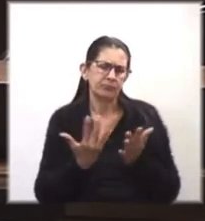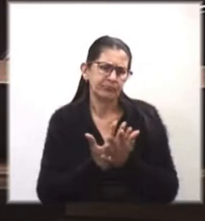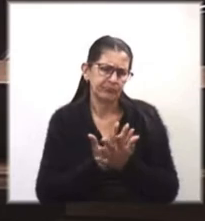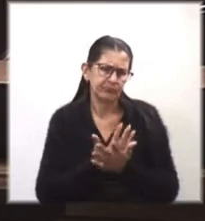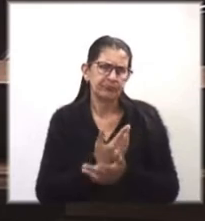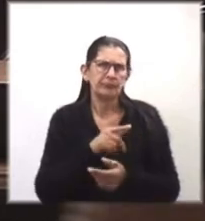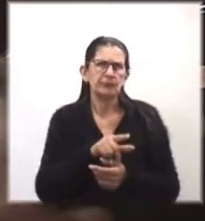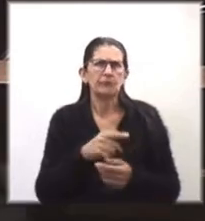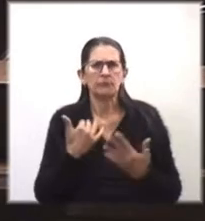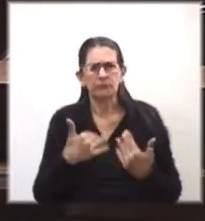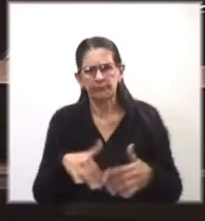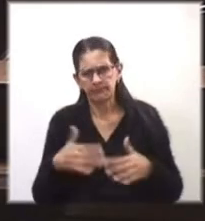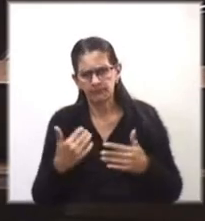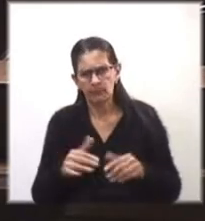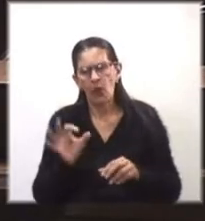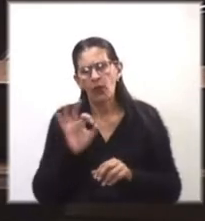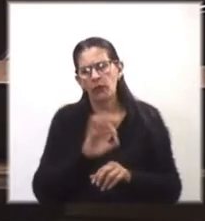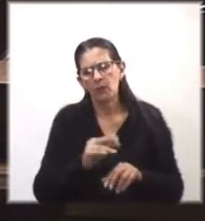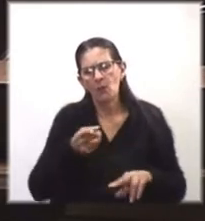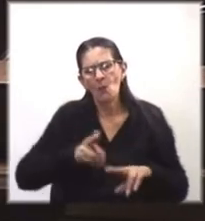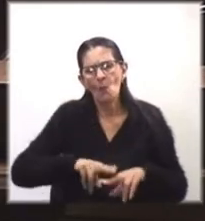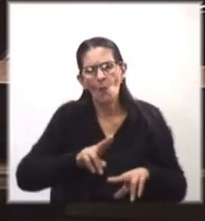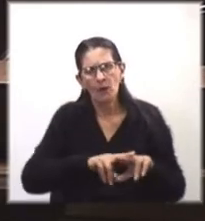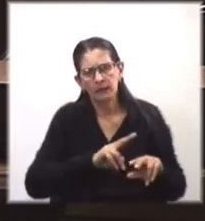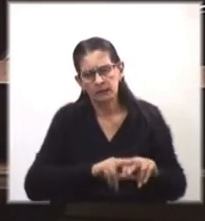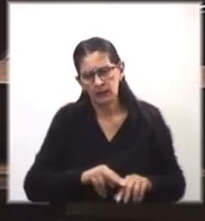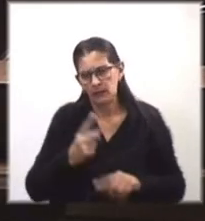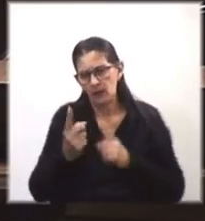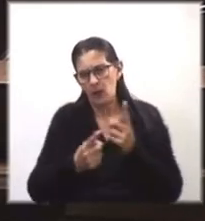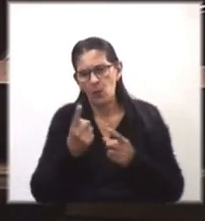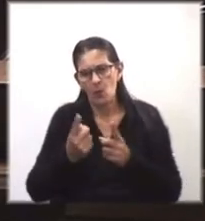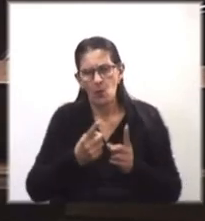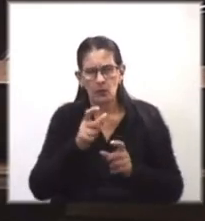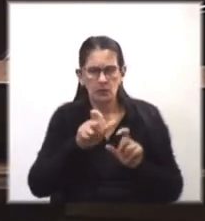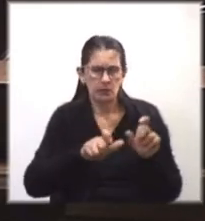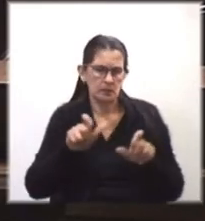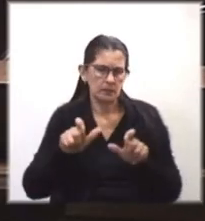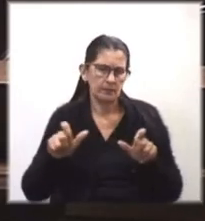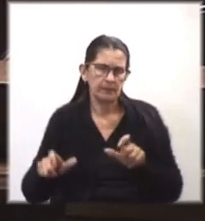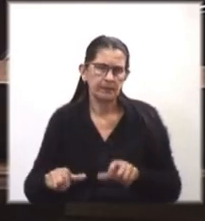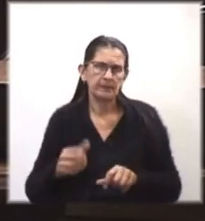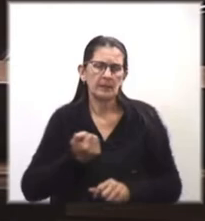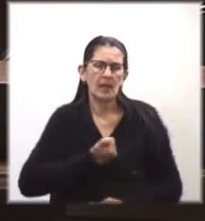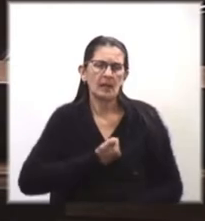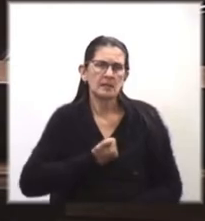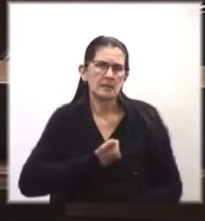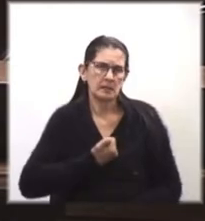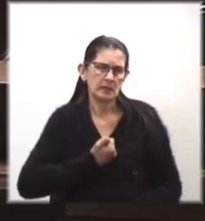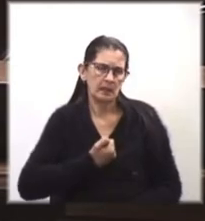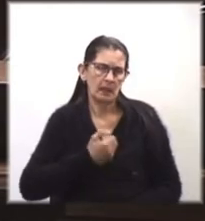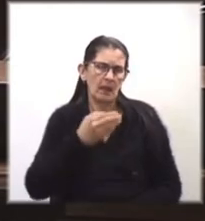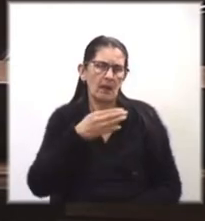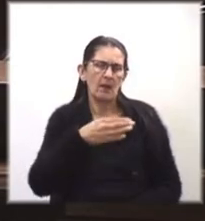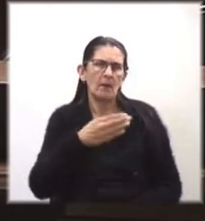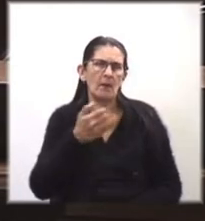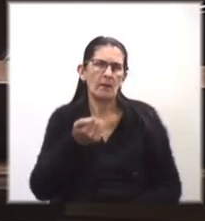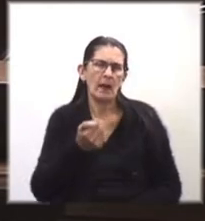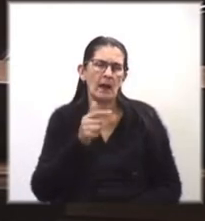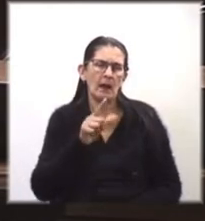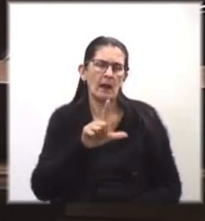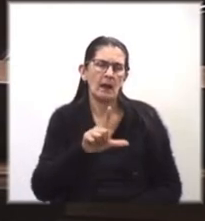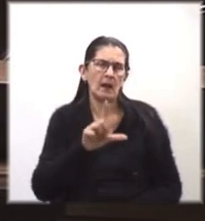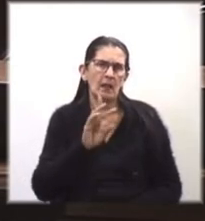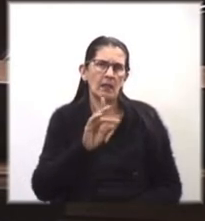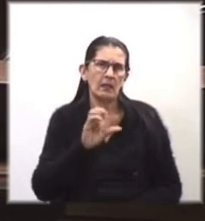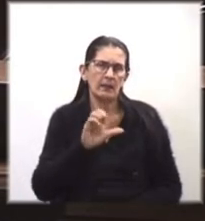condiciones muy duras, o la muerte casi un año después del 1 de mayo de 83 del asesinato de Vladimir Roslik por torturas